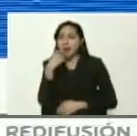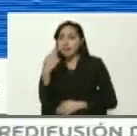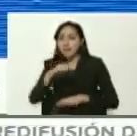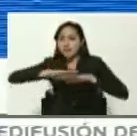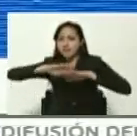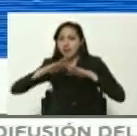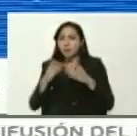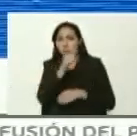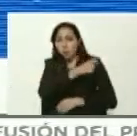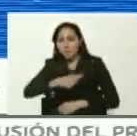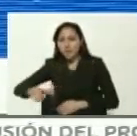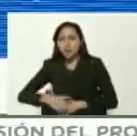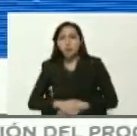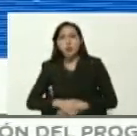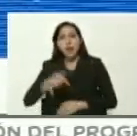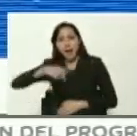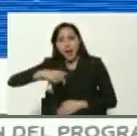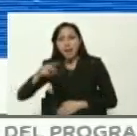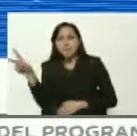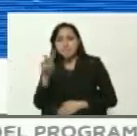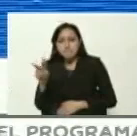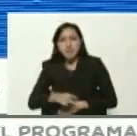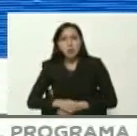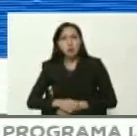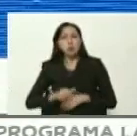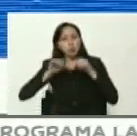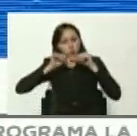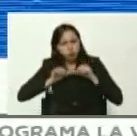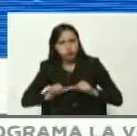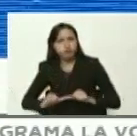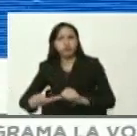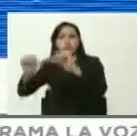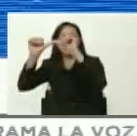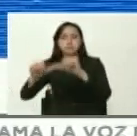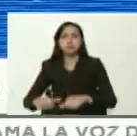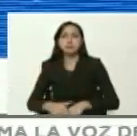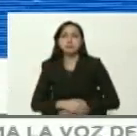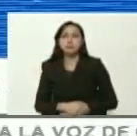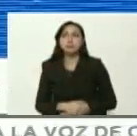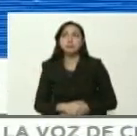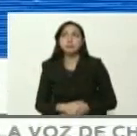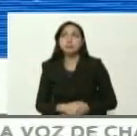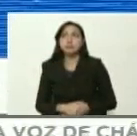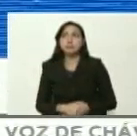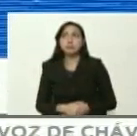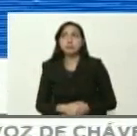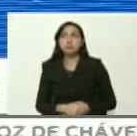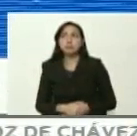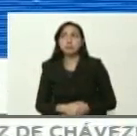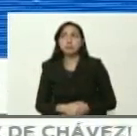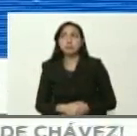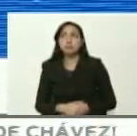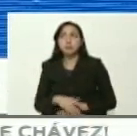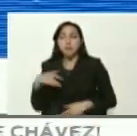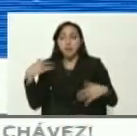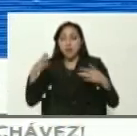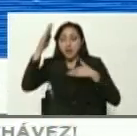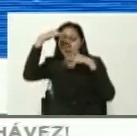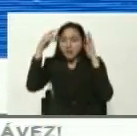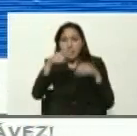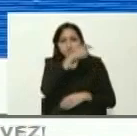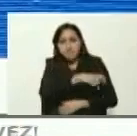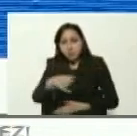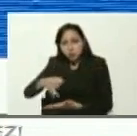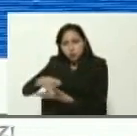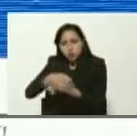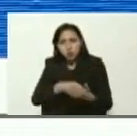mundo, Venezuela lo que va es pa'lante. Jornadas de atención a las víctimas,